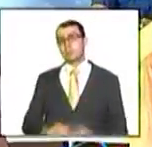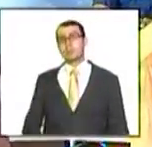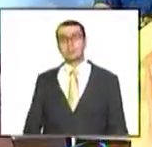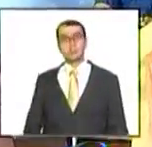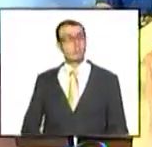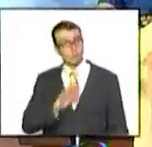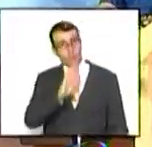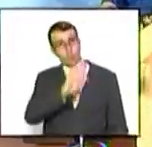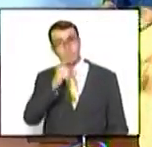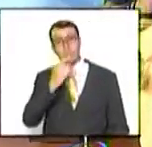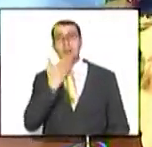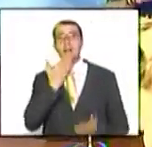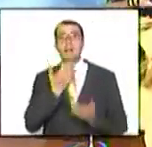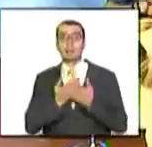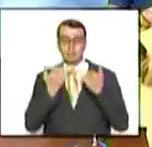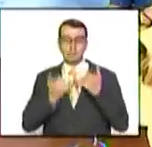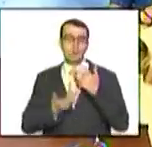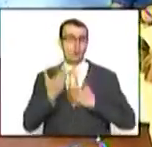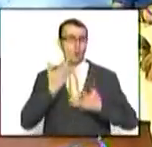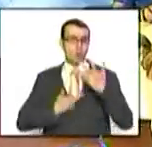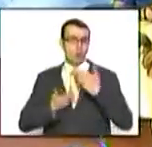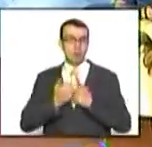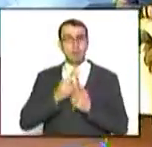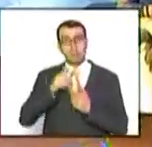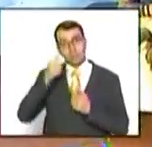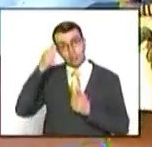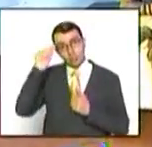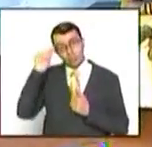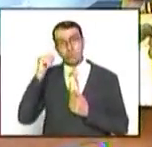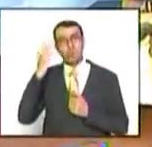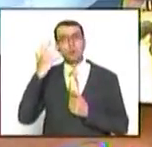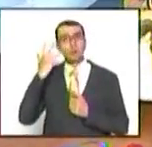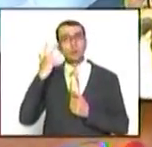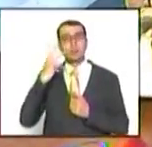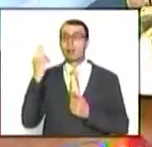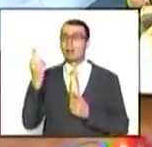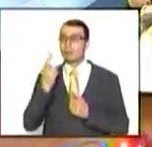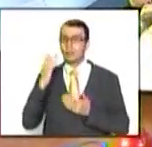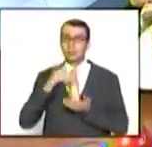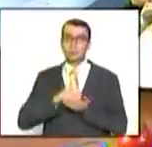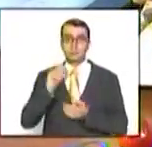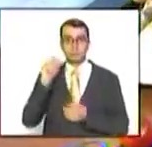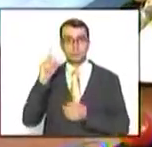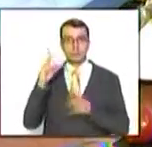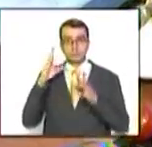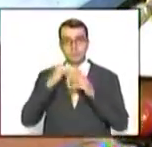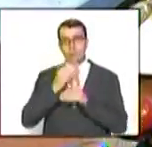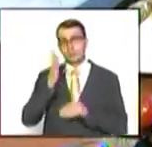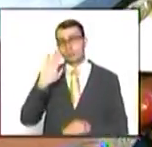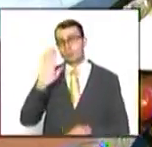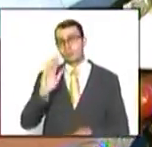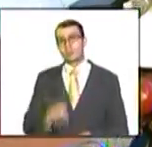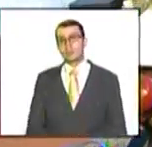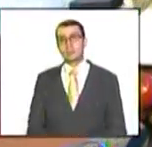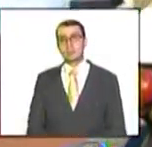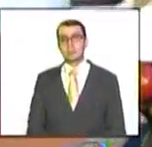con nosotros este espacio y no olviden remisión todos los días a las 11 de la noche. Feliz noche.